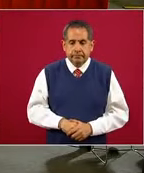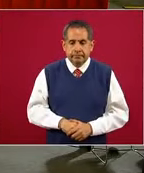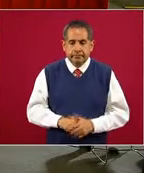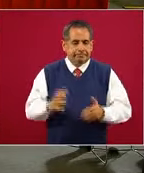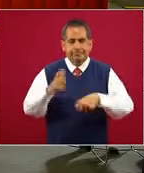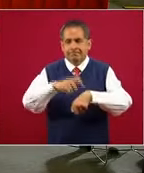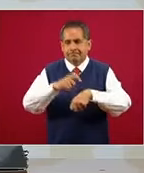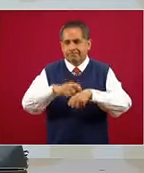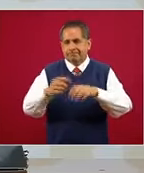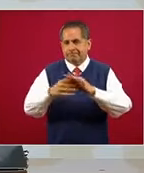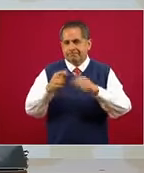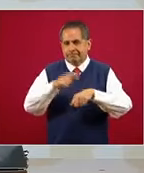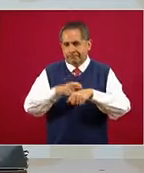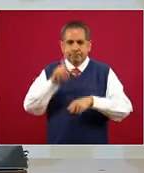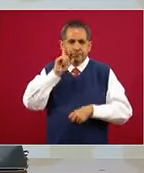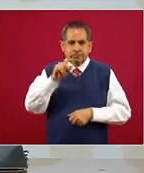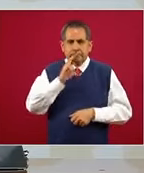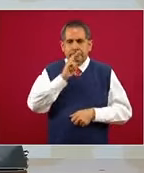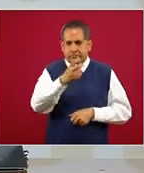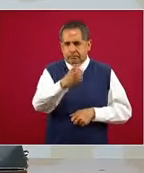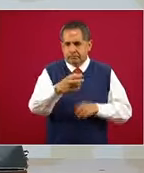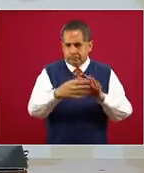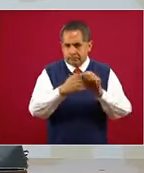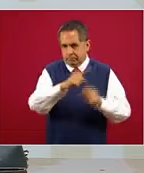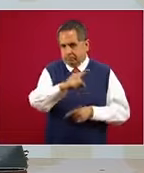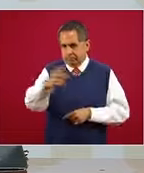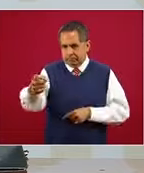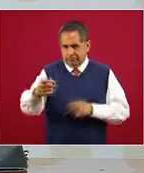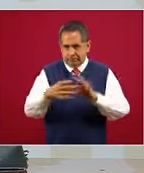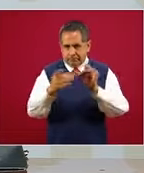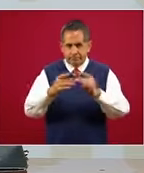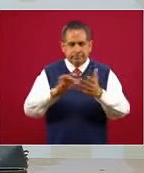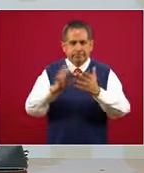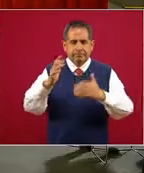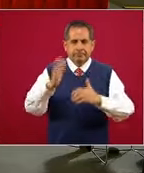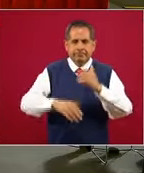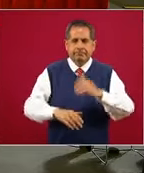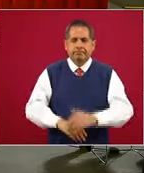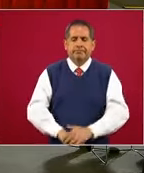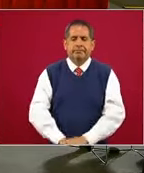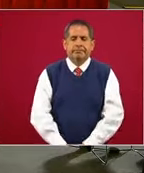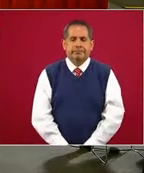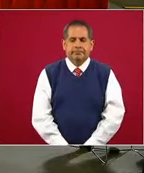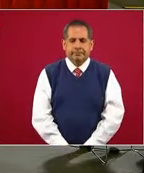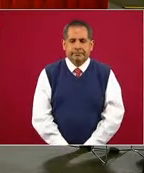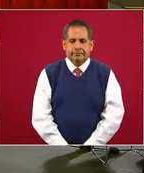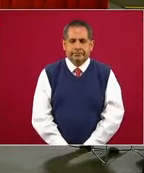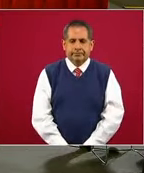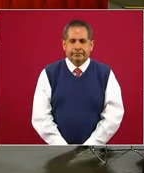Ya no nos da tiempo, pero mañana empezamos con eso y luego nos pasamos con la compañera.